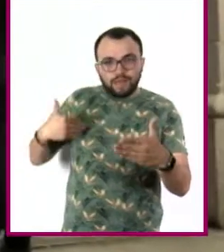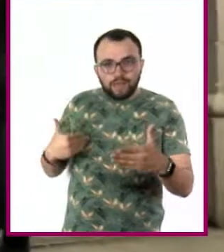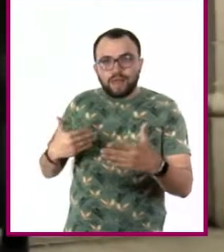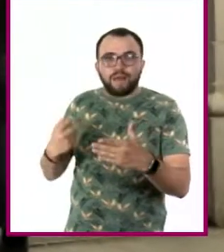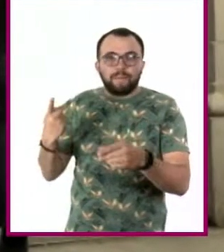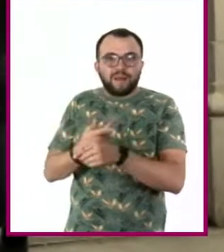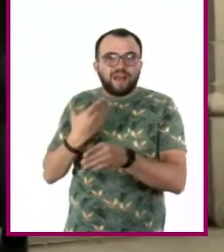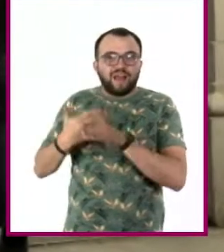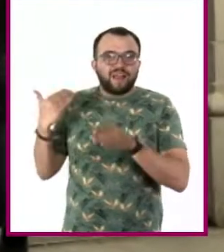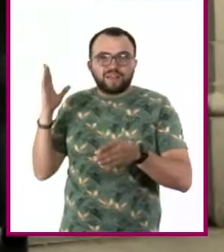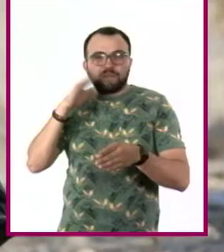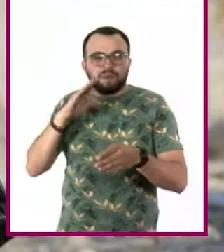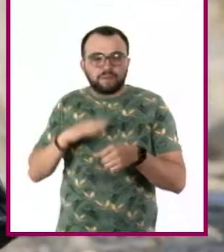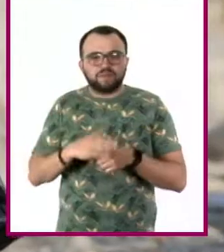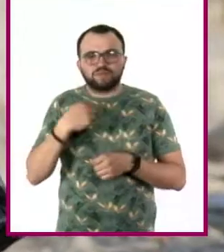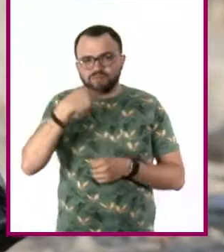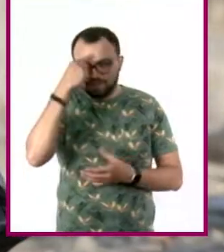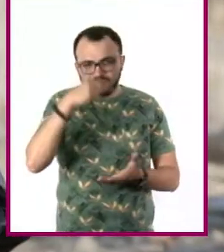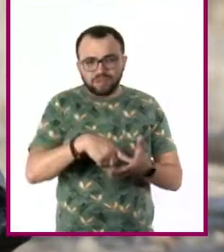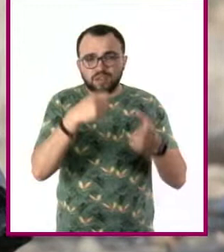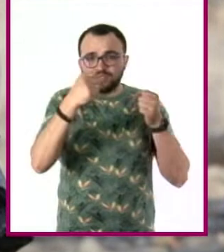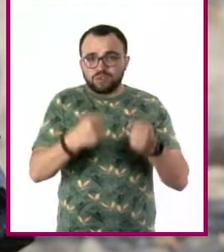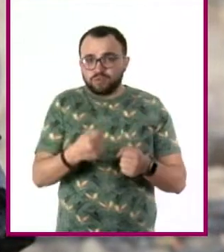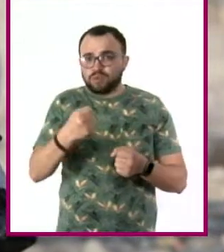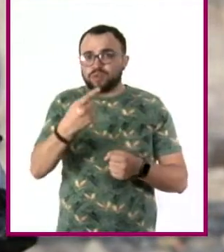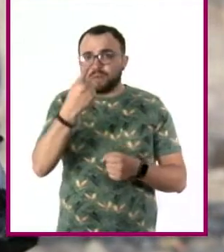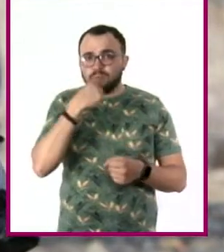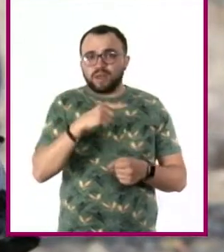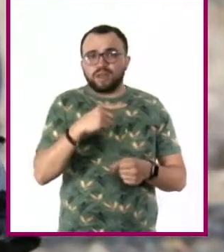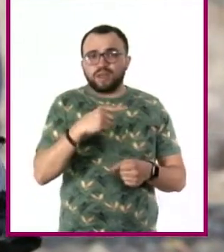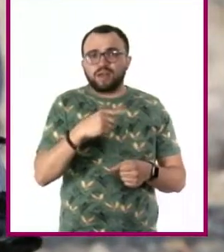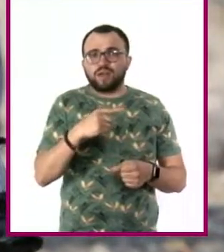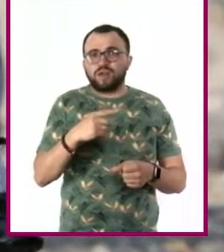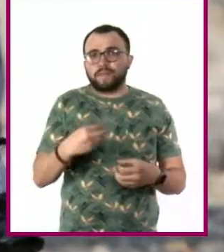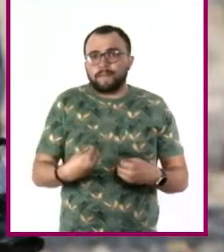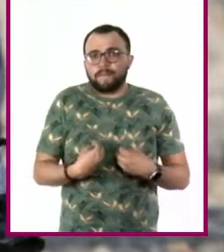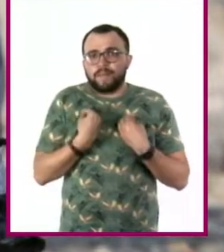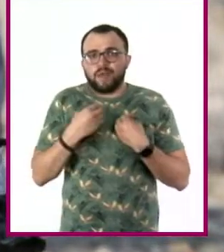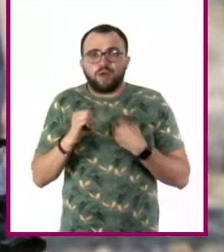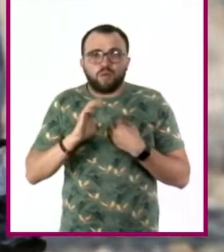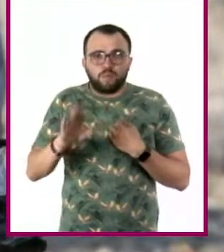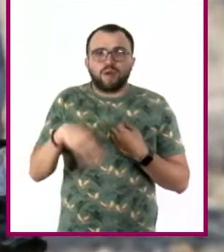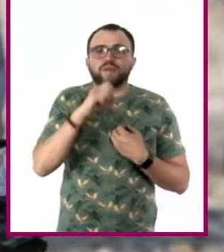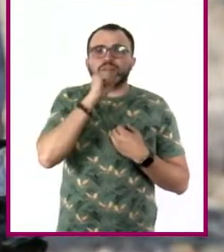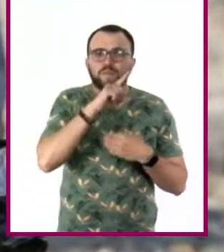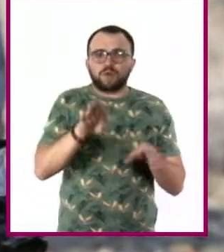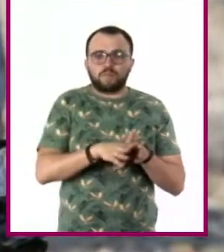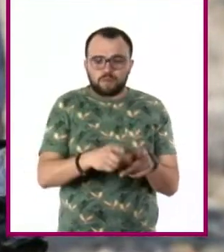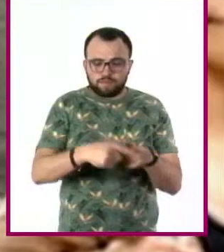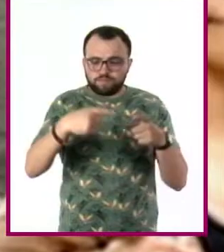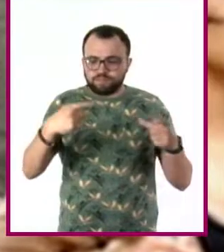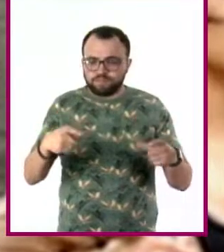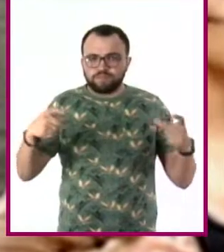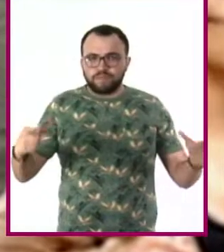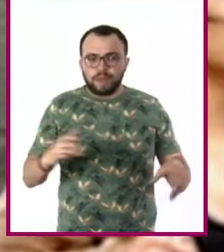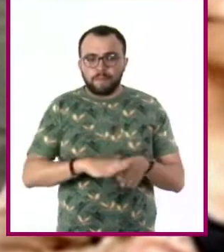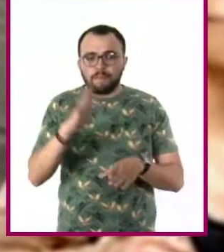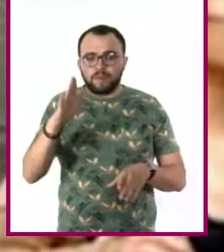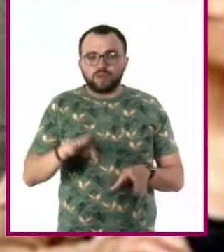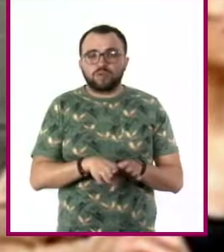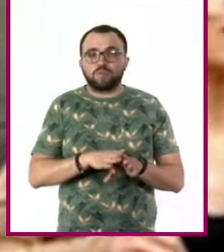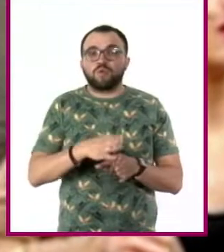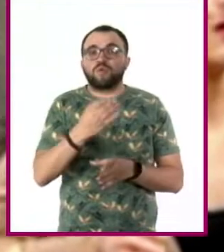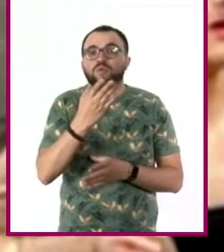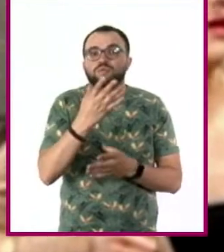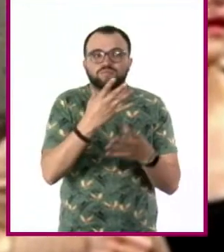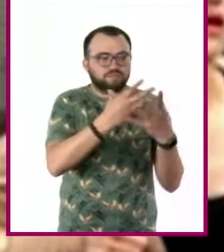parece fundamental que la seguridad se considere no solamente para casos de vida o muerte, sino también se amplíe a 2 dimensiones, ausencia de